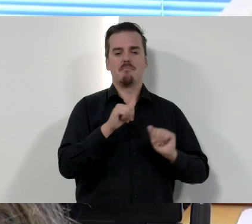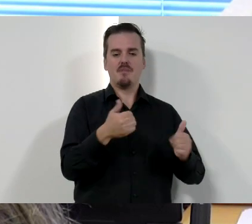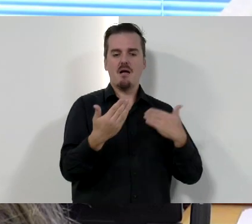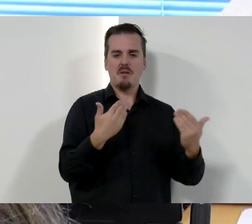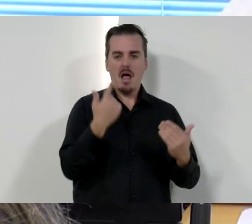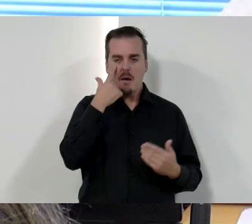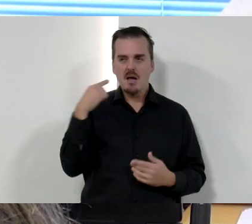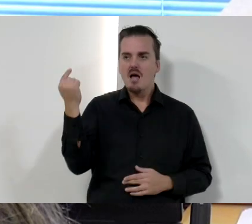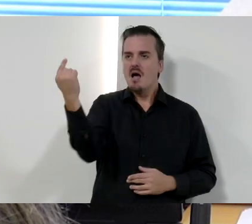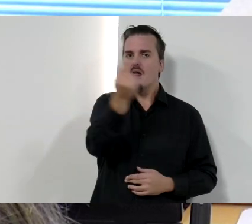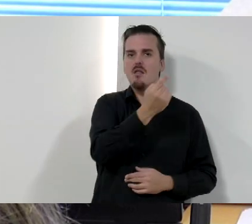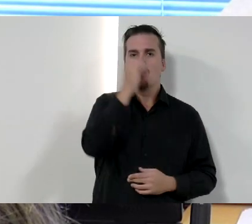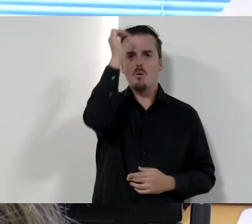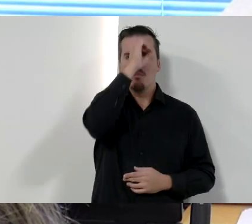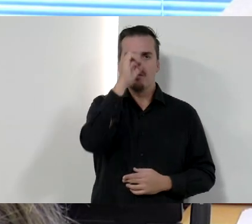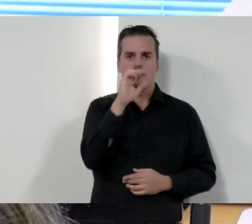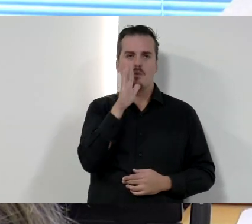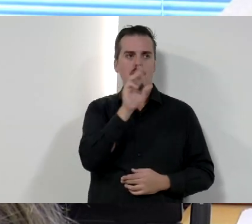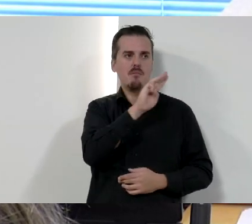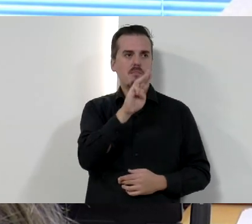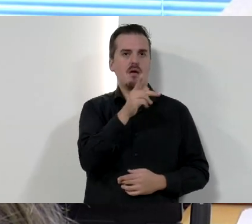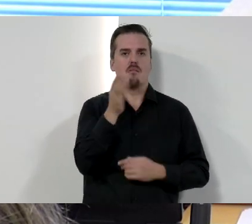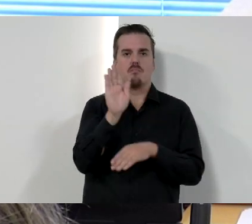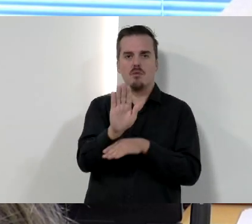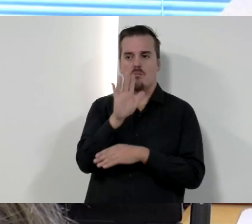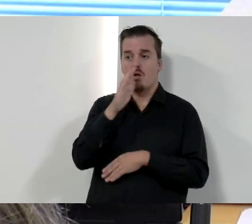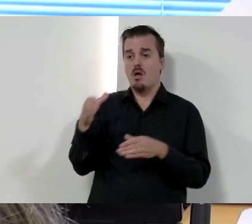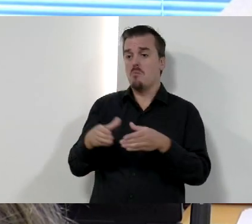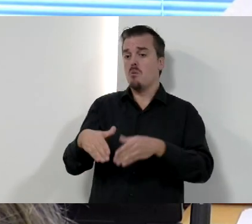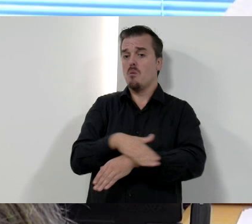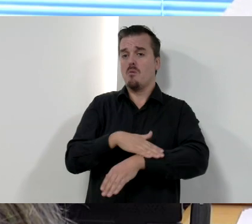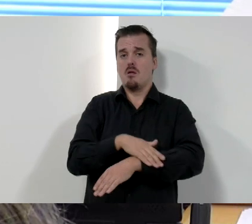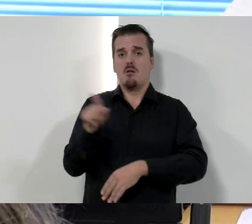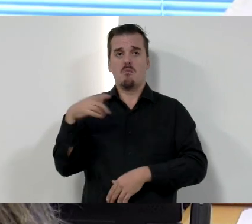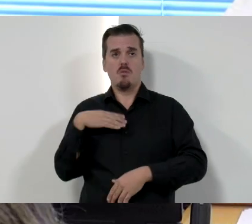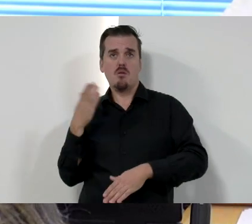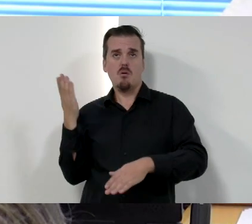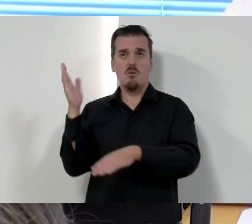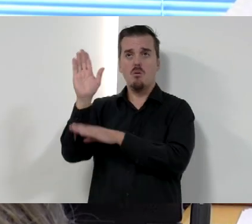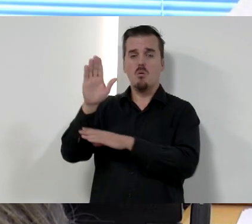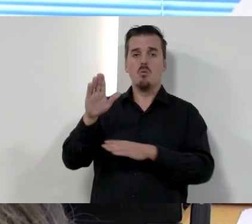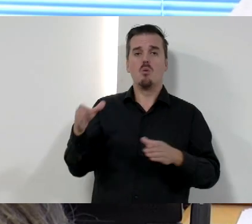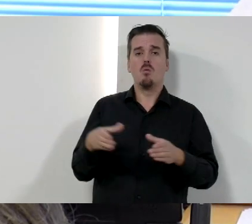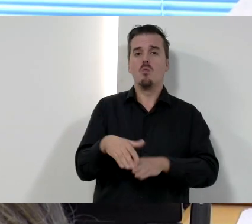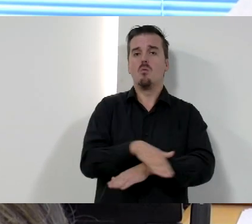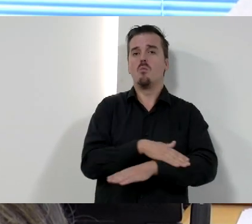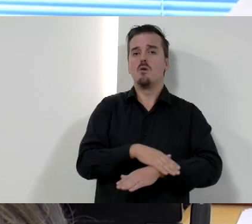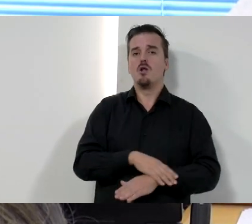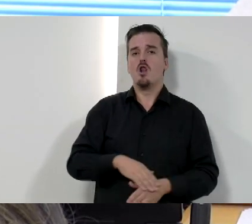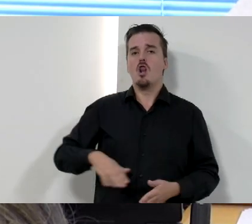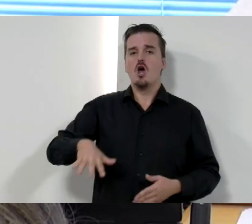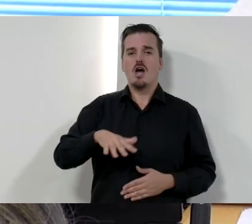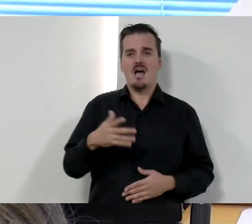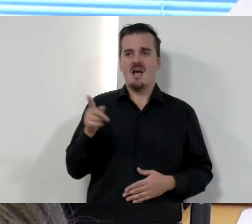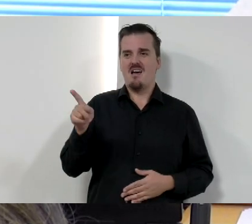las propuestas que el Partido Popular hace, porque el equipo de gobierno no puede llevar a la Junta de Gobierno local un documento en blanco. Para mí eso